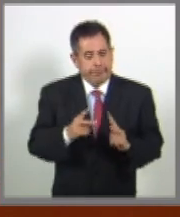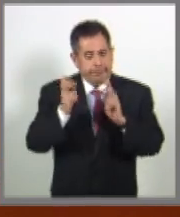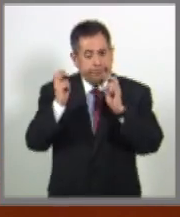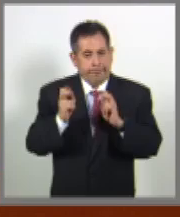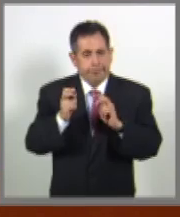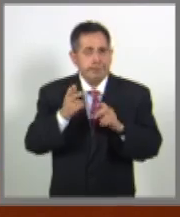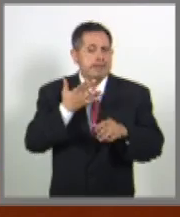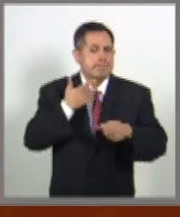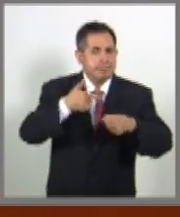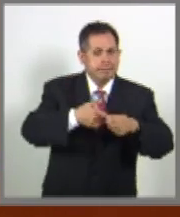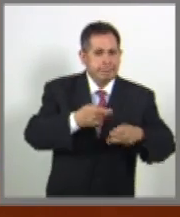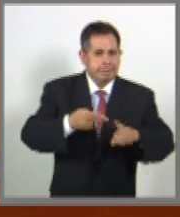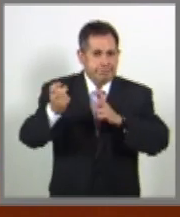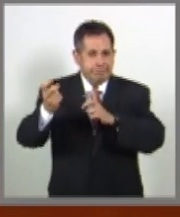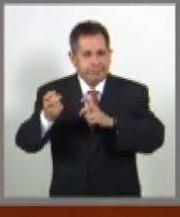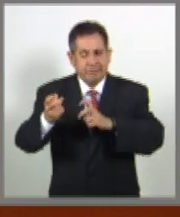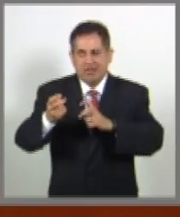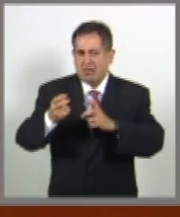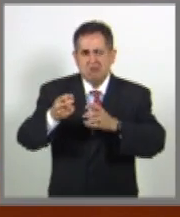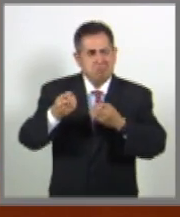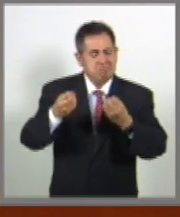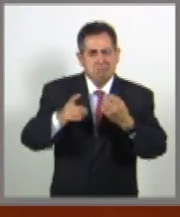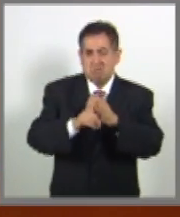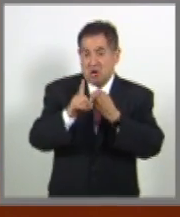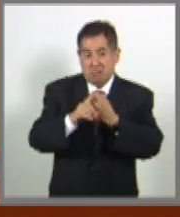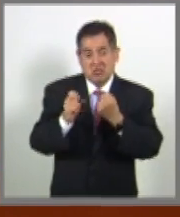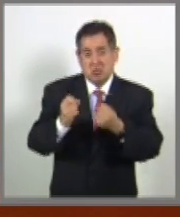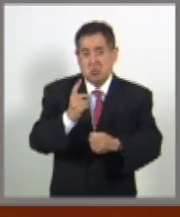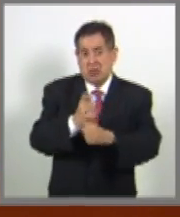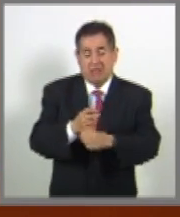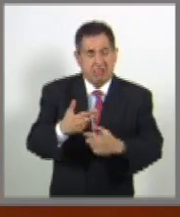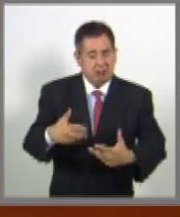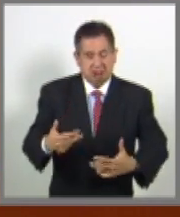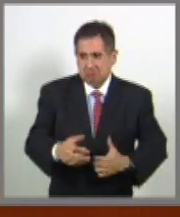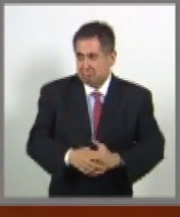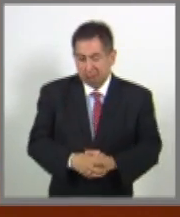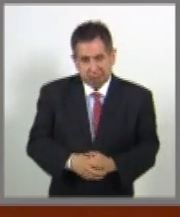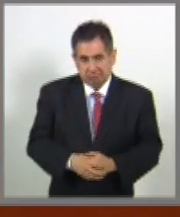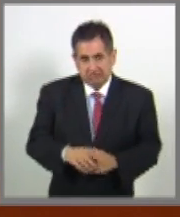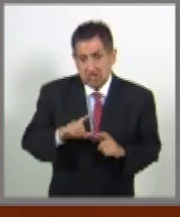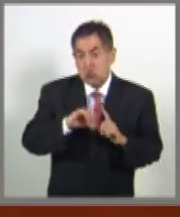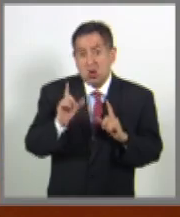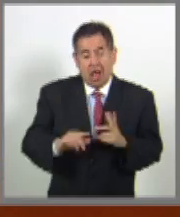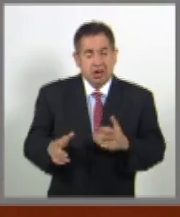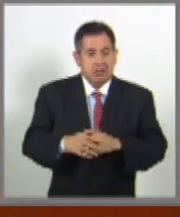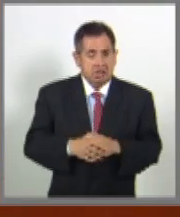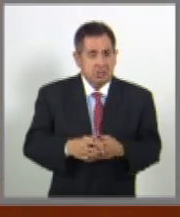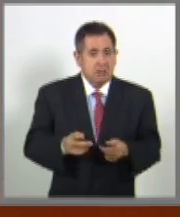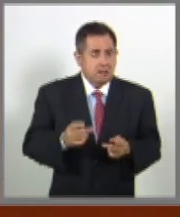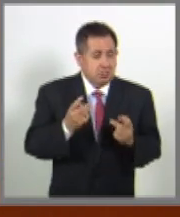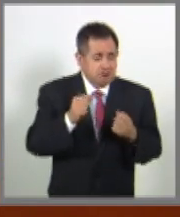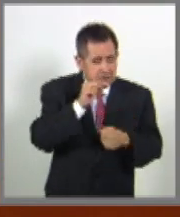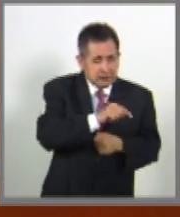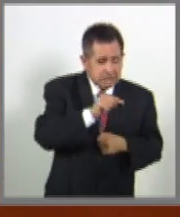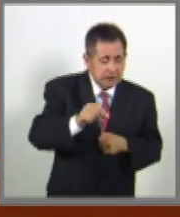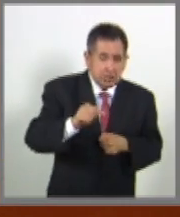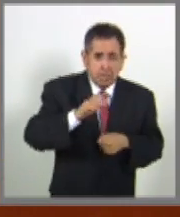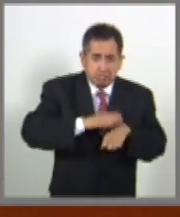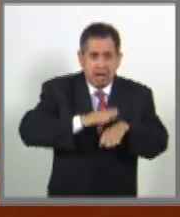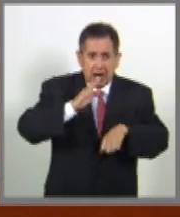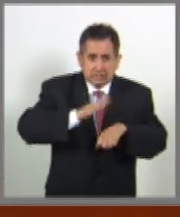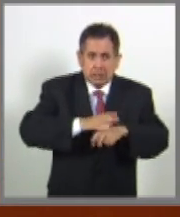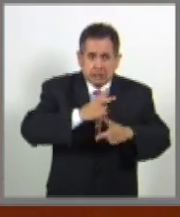hidrocarburos se ha convertido en un problema de seguridad nacional. El número de tomas clandestinas se incrementa día con